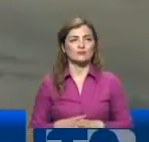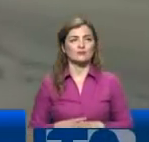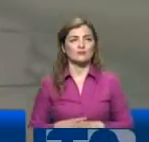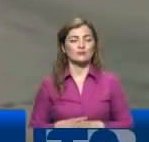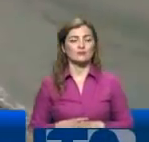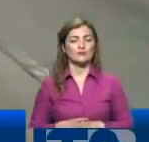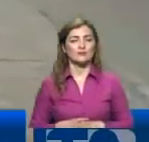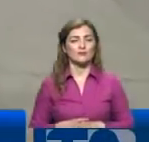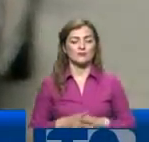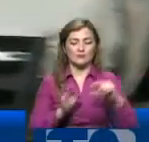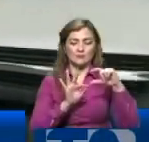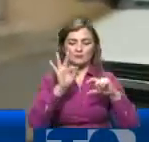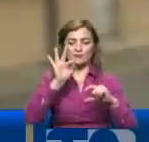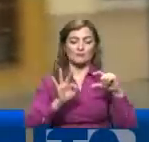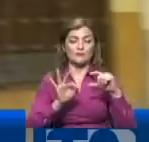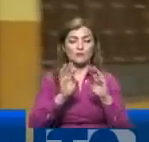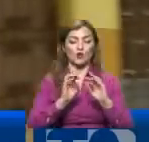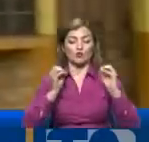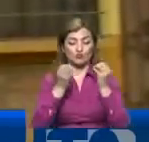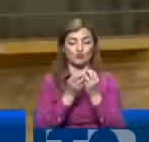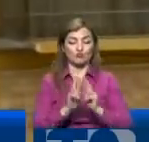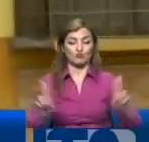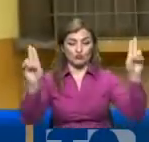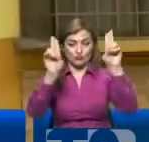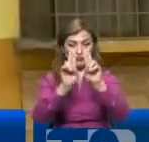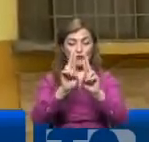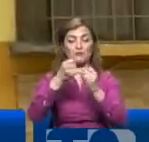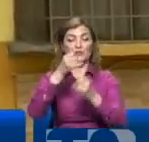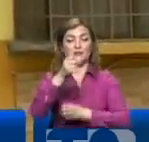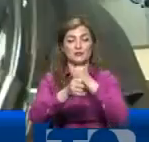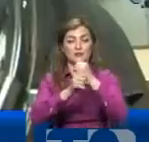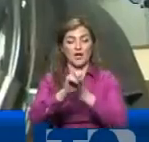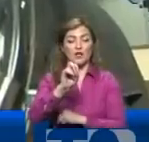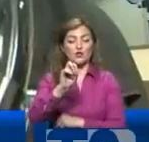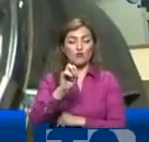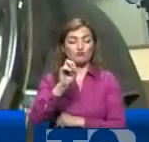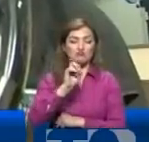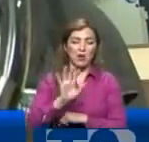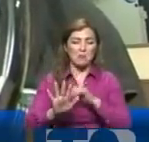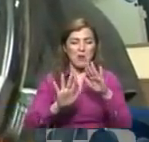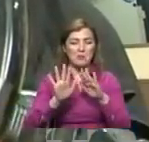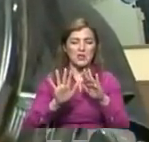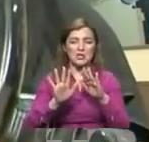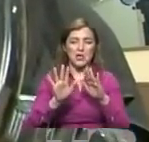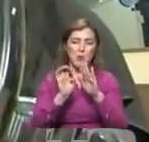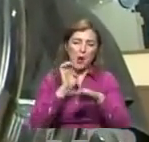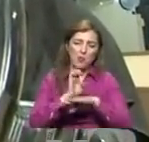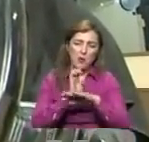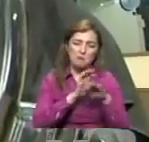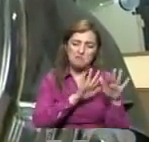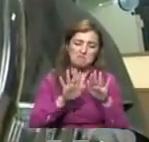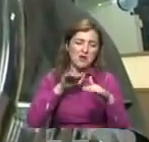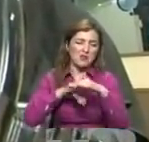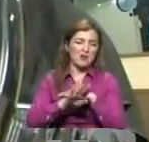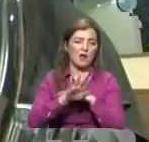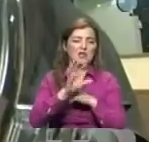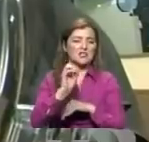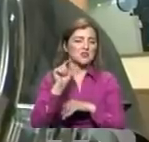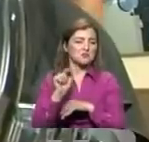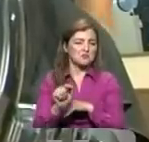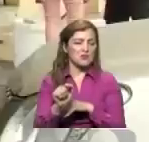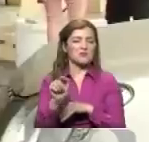ecuatoriana. Según cifras de la Organización de las Naciones Unidas, para finales de este año, Ecuador acogería legalmente a casi 500.000